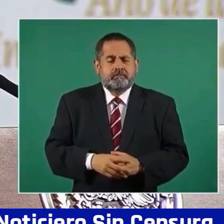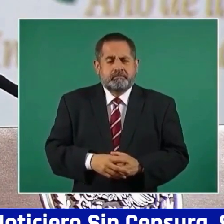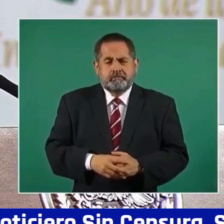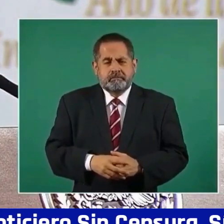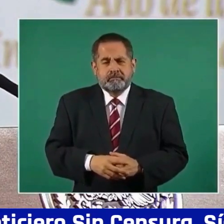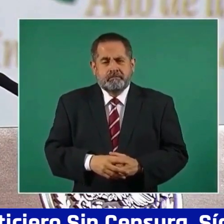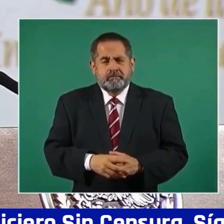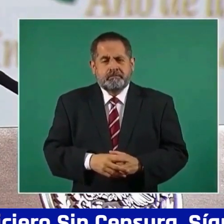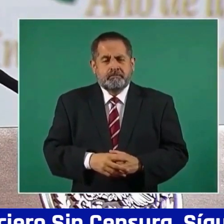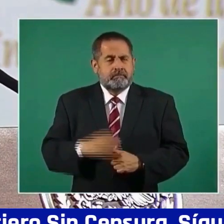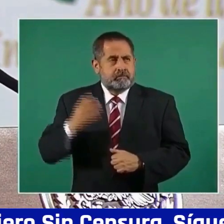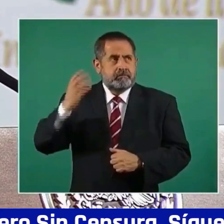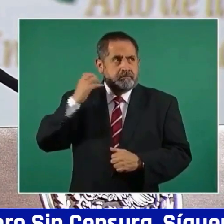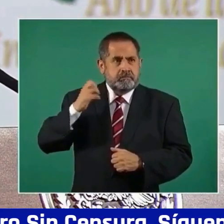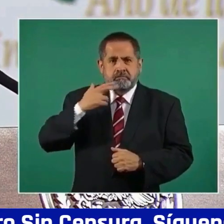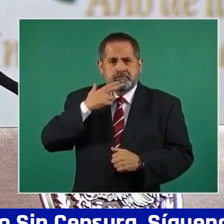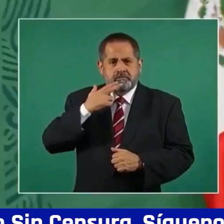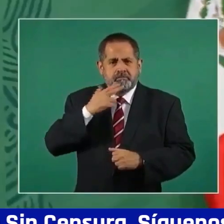que sirvió